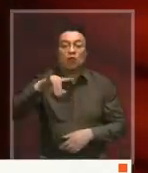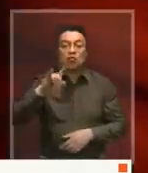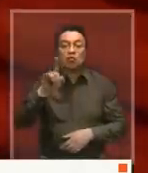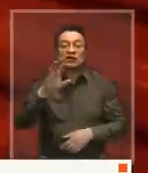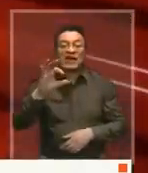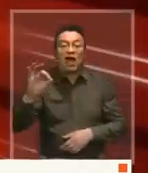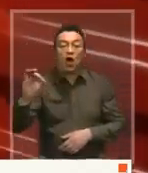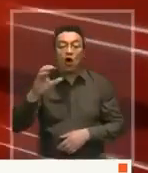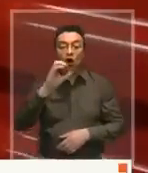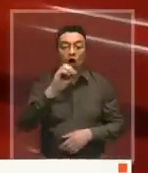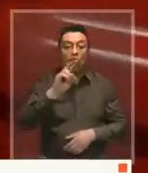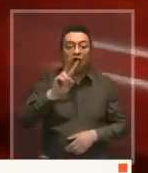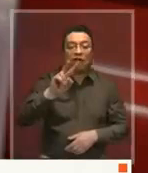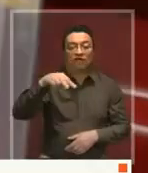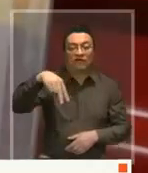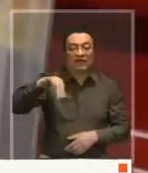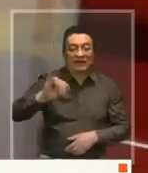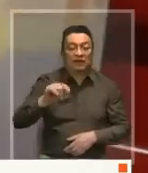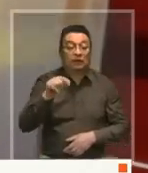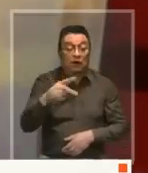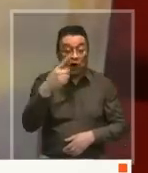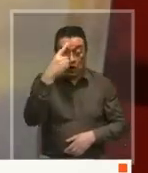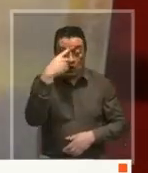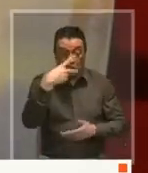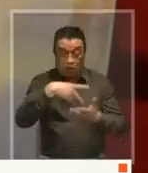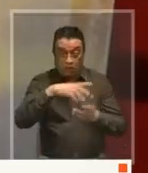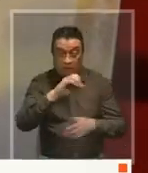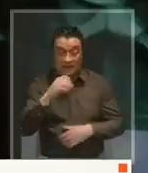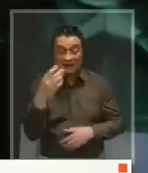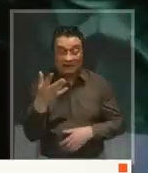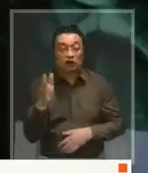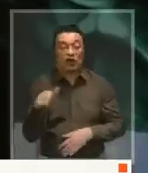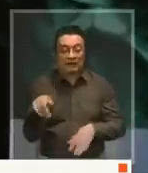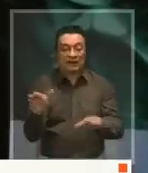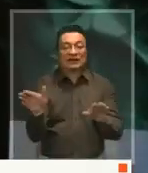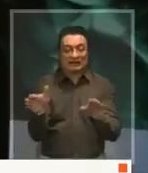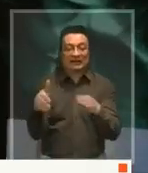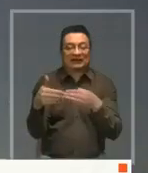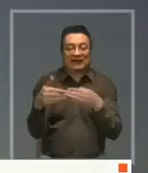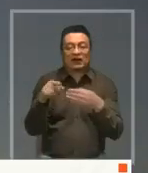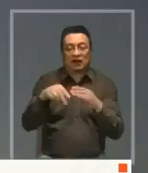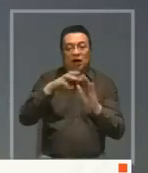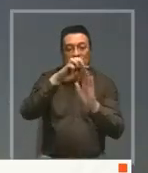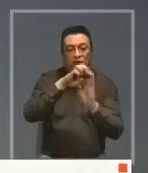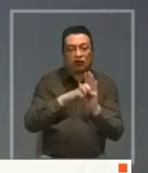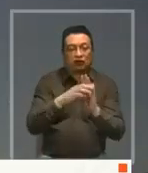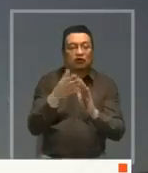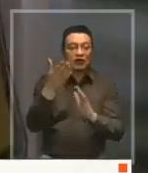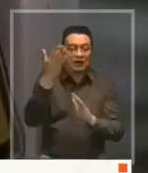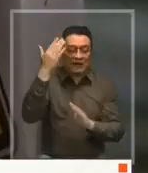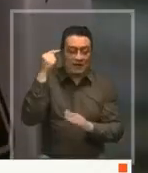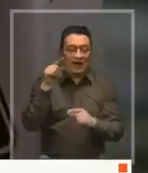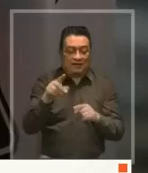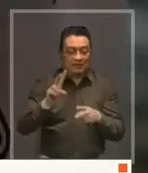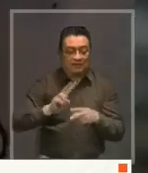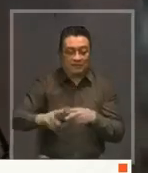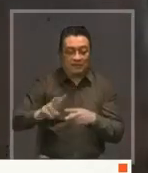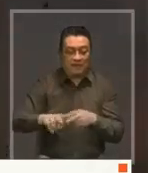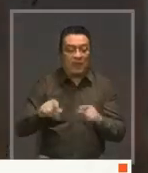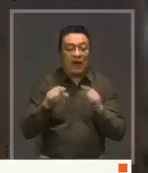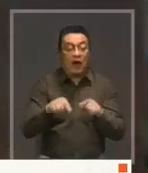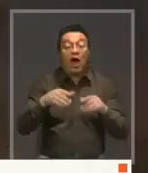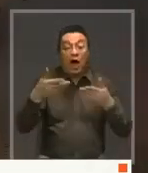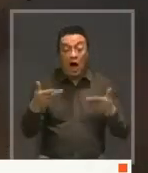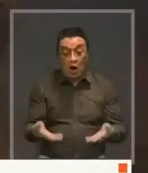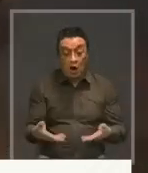puertas al público el 2005 fue el cierre este proyecto que tuvimos en alto sol y hoy